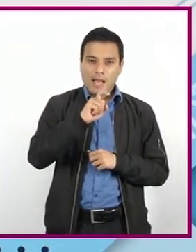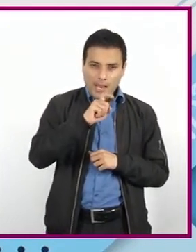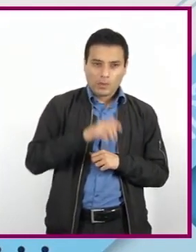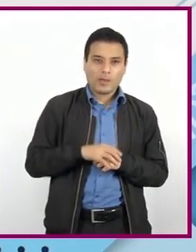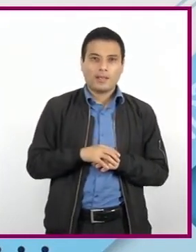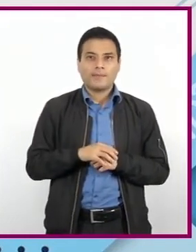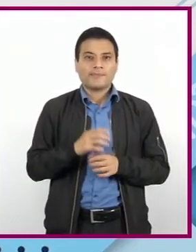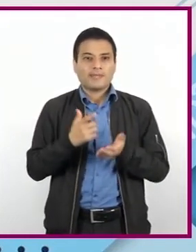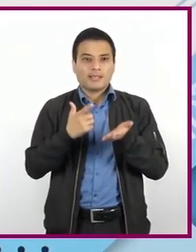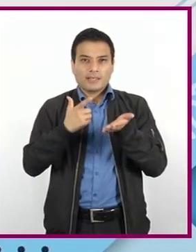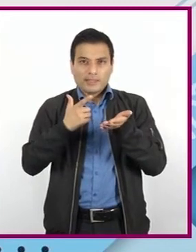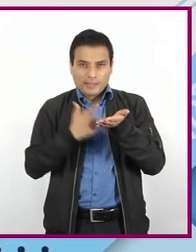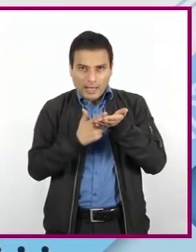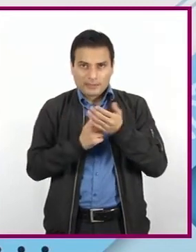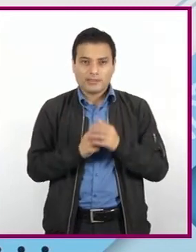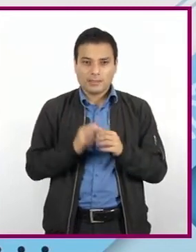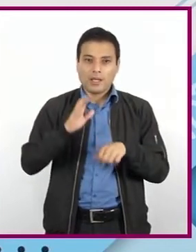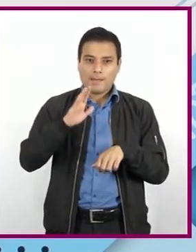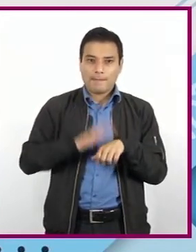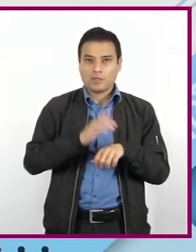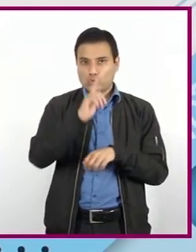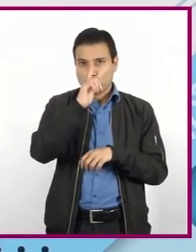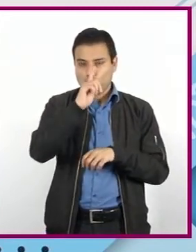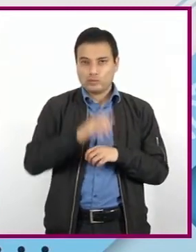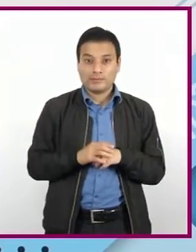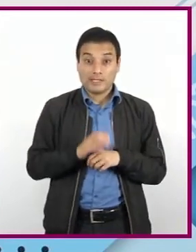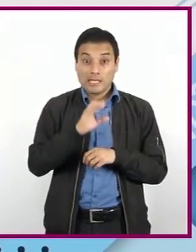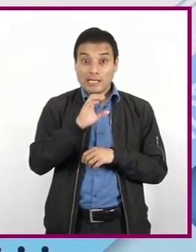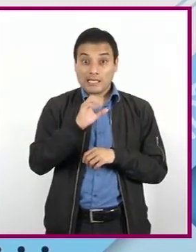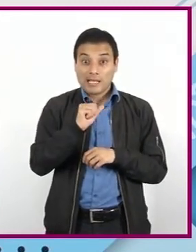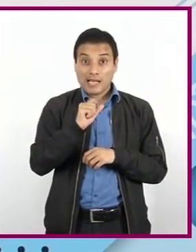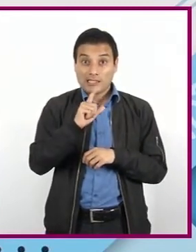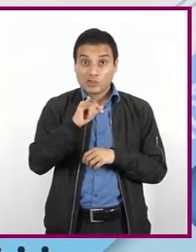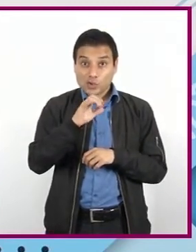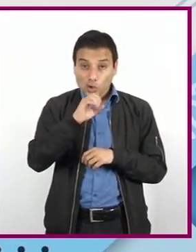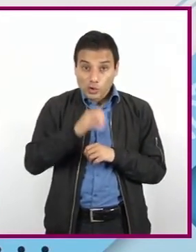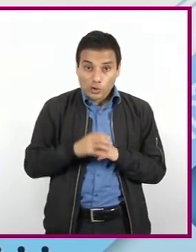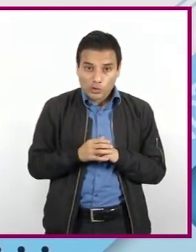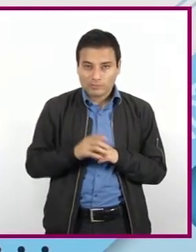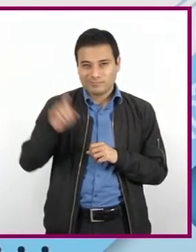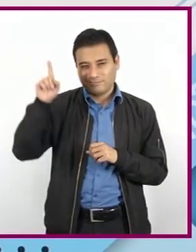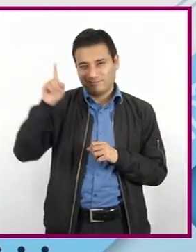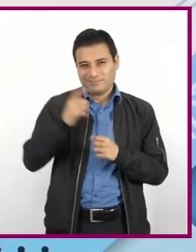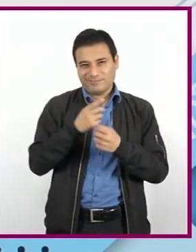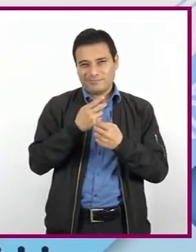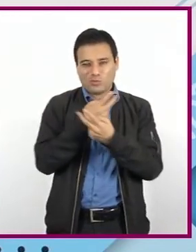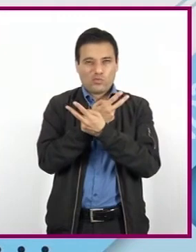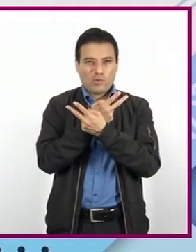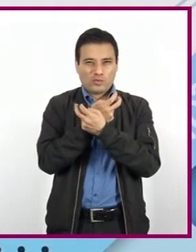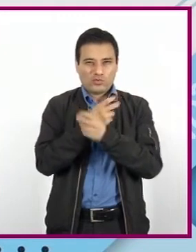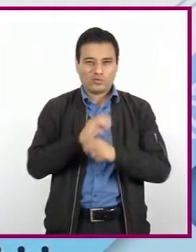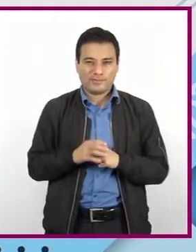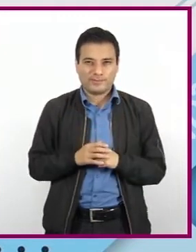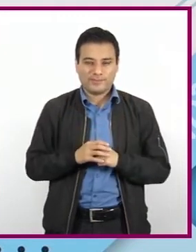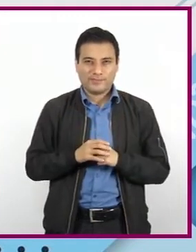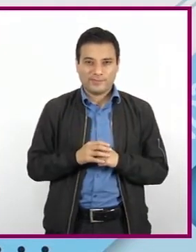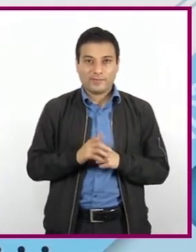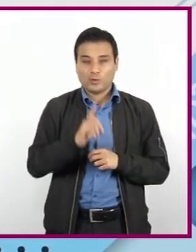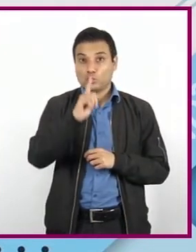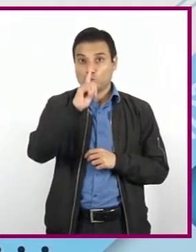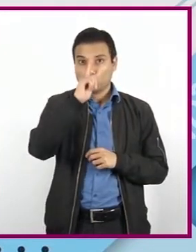se ve un poco más iluminado, pero al llegar al calcio, en este caso representado por un trozo de hueso,